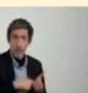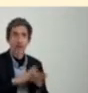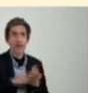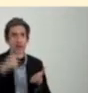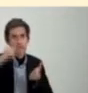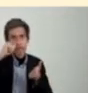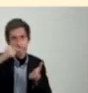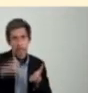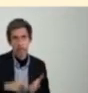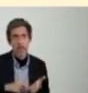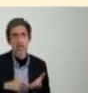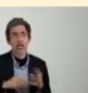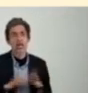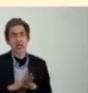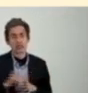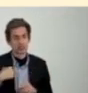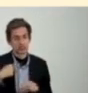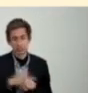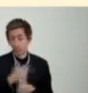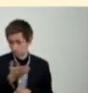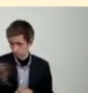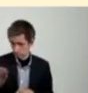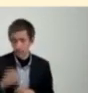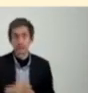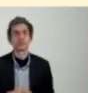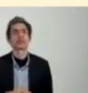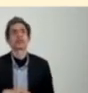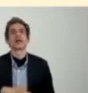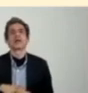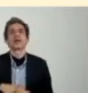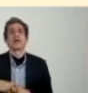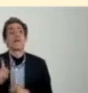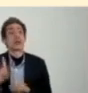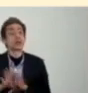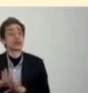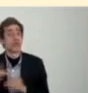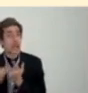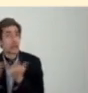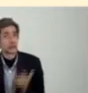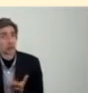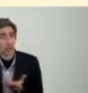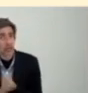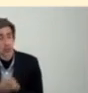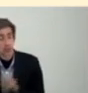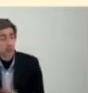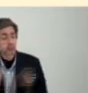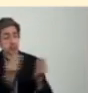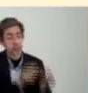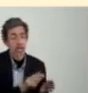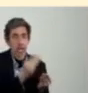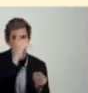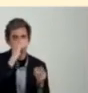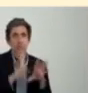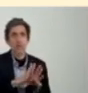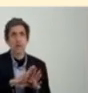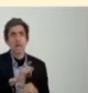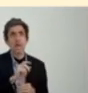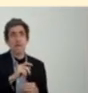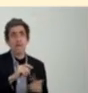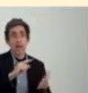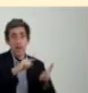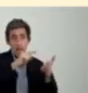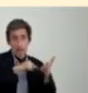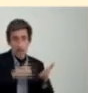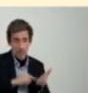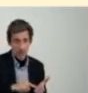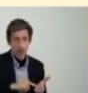6 comas que faltan me hubiera llamado la atención. Pero si esta novela la mando a la editorial con 21 comas de menos